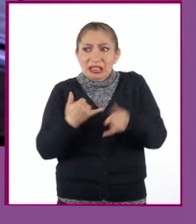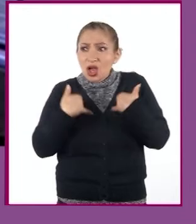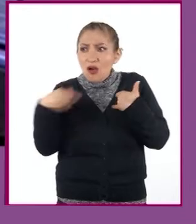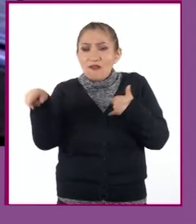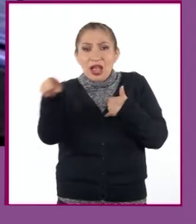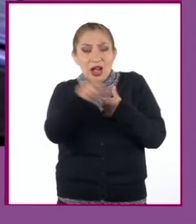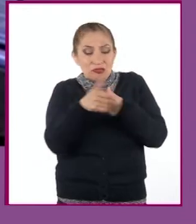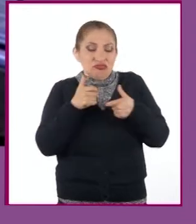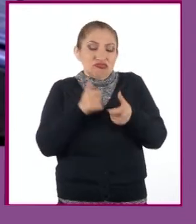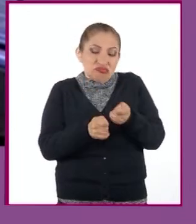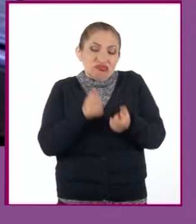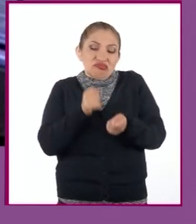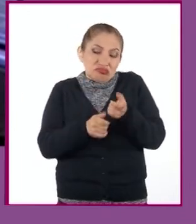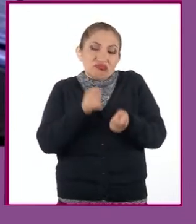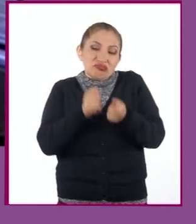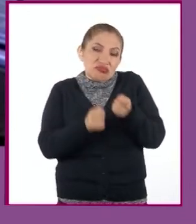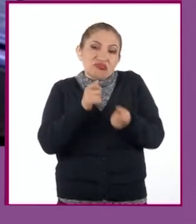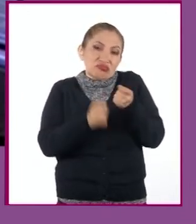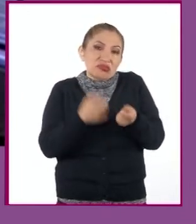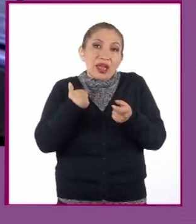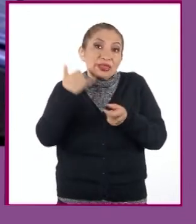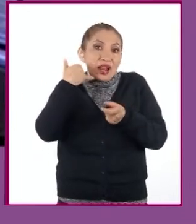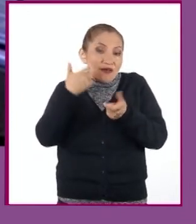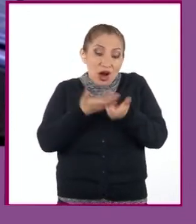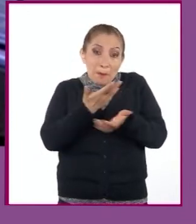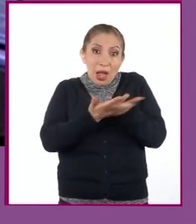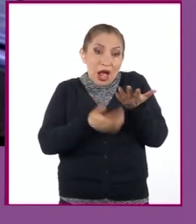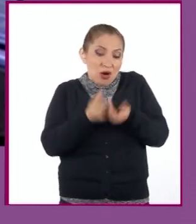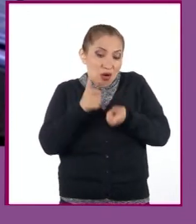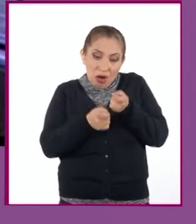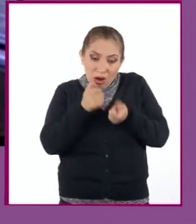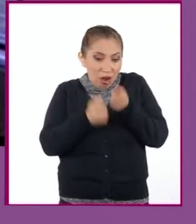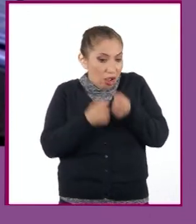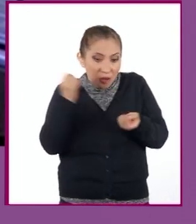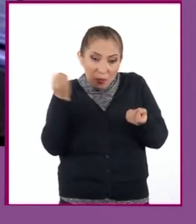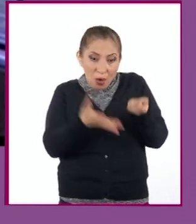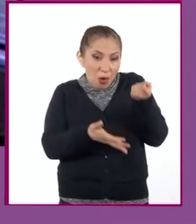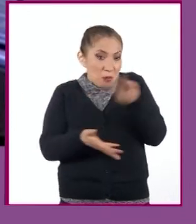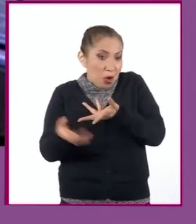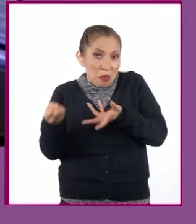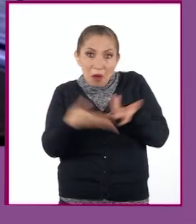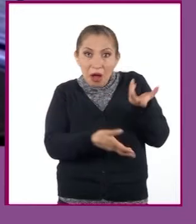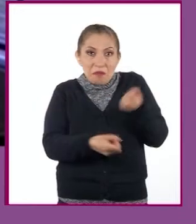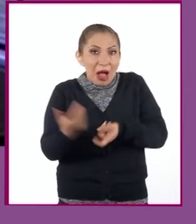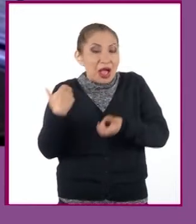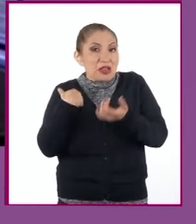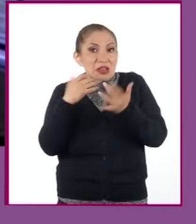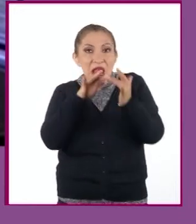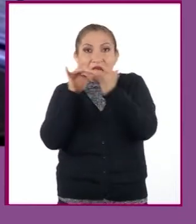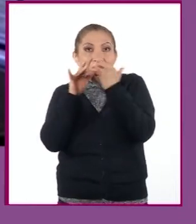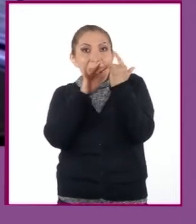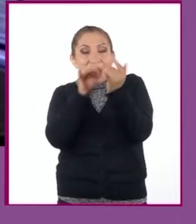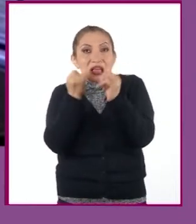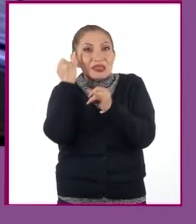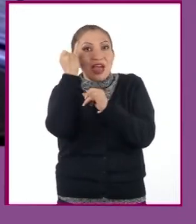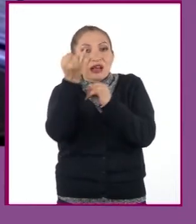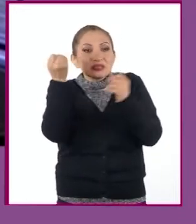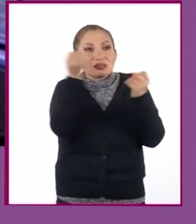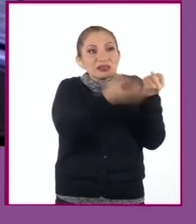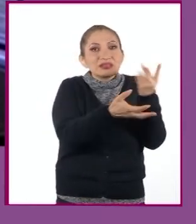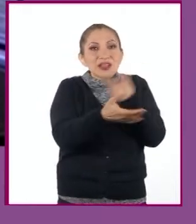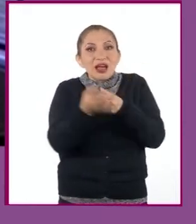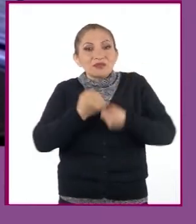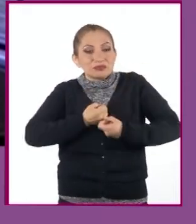jóvenes sobre todo, traemos los teléfonos en las manos y estamos intercambiando ideas, ¿no? Y estas ideas tienen